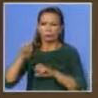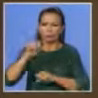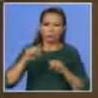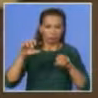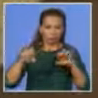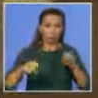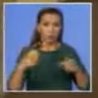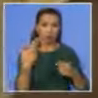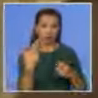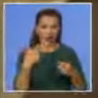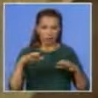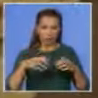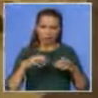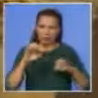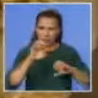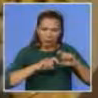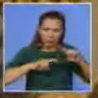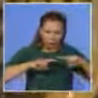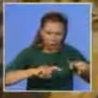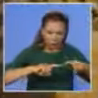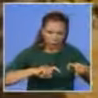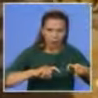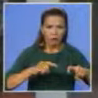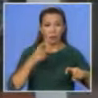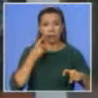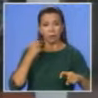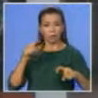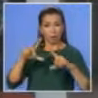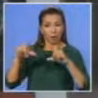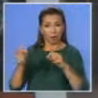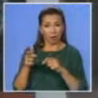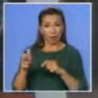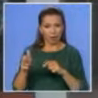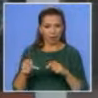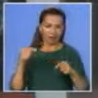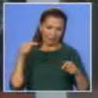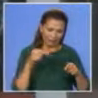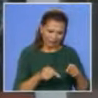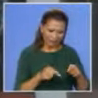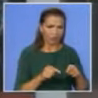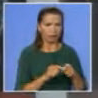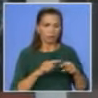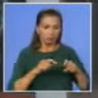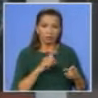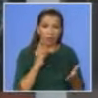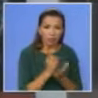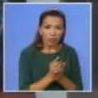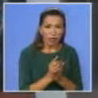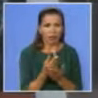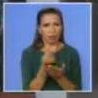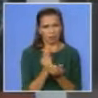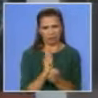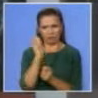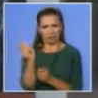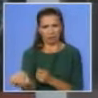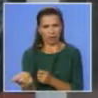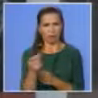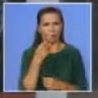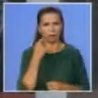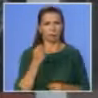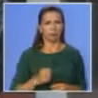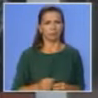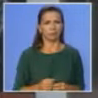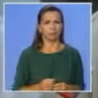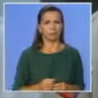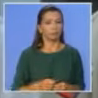utilizaron en el asesinato del nipón. Y eso solo se puede hacer con una investigación a las balas. Ahora bien, cuando los peritos